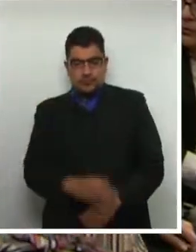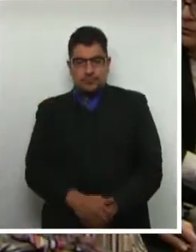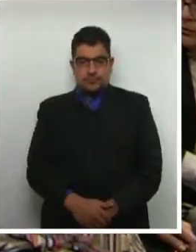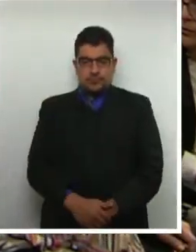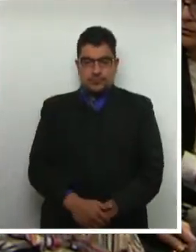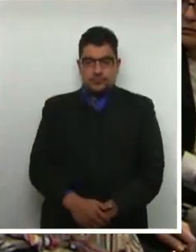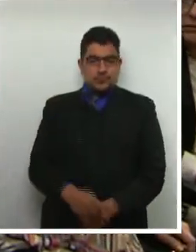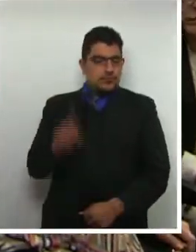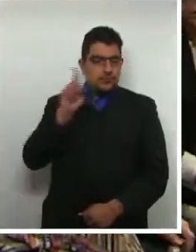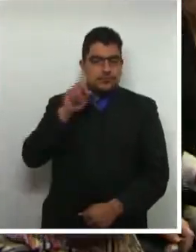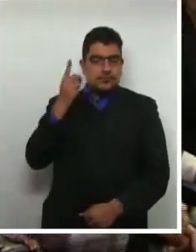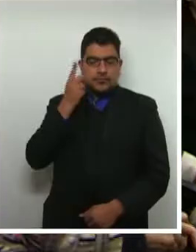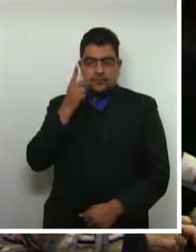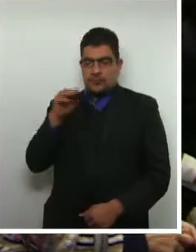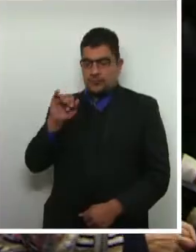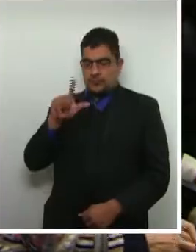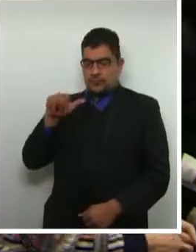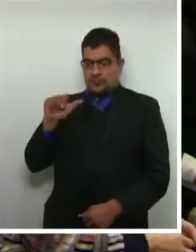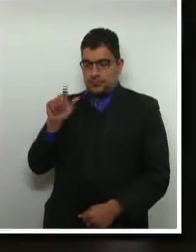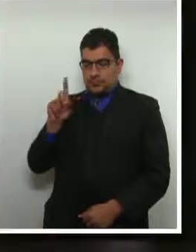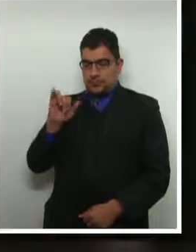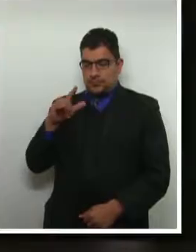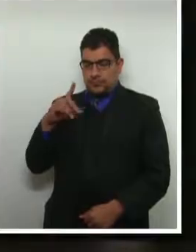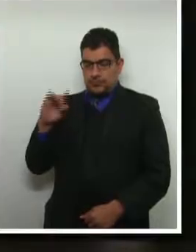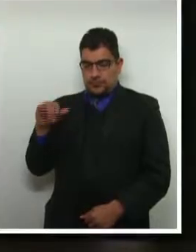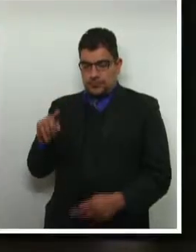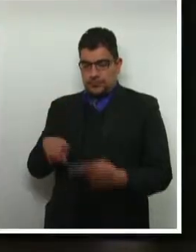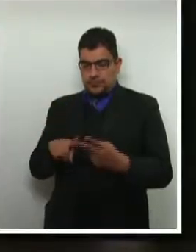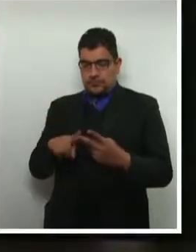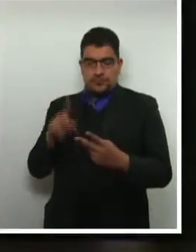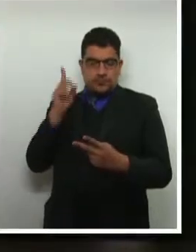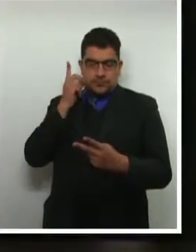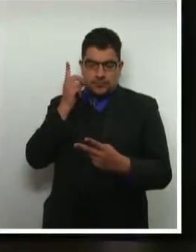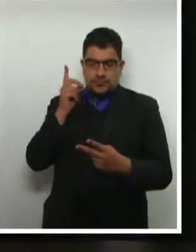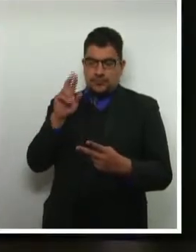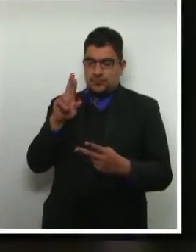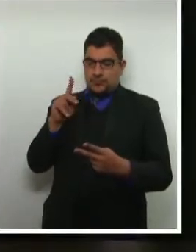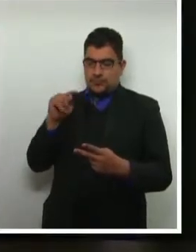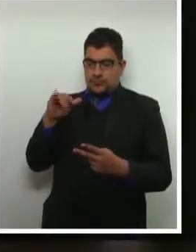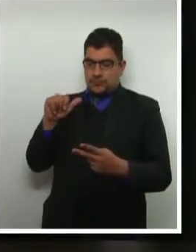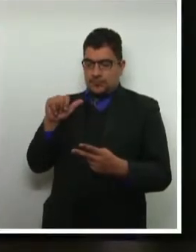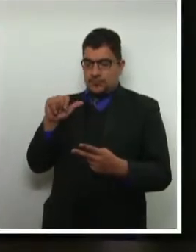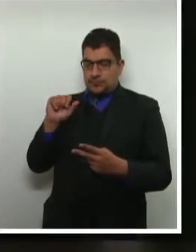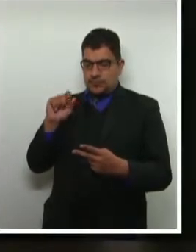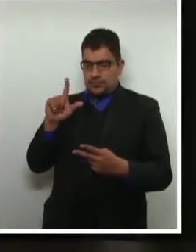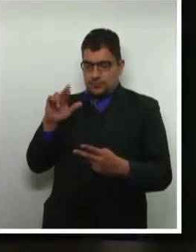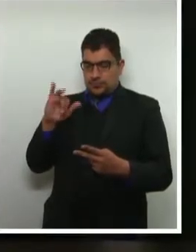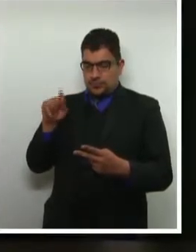La diputada Mayela Delgadillo y la diputada Patricia Ruiz Anchondo.